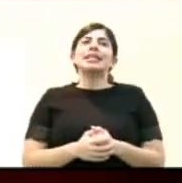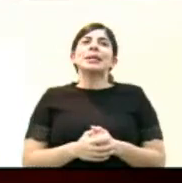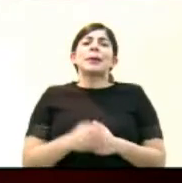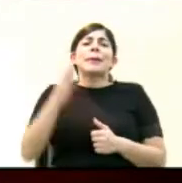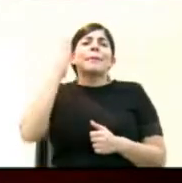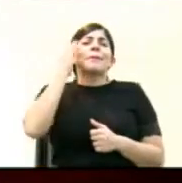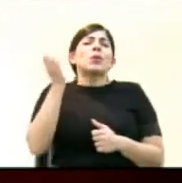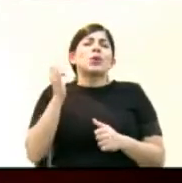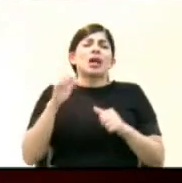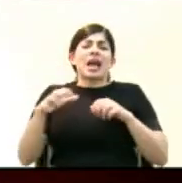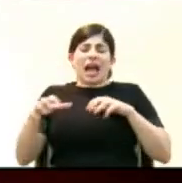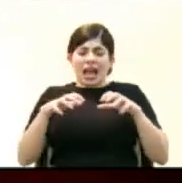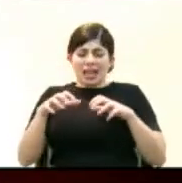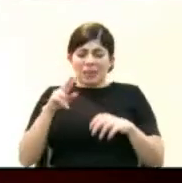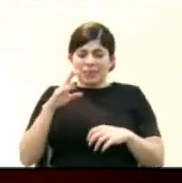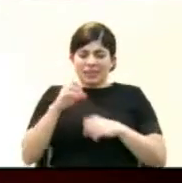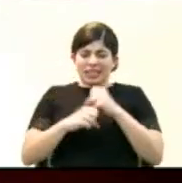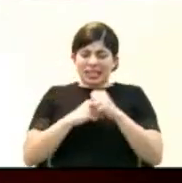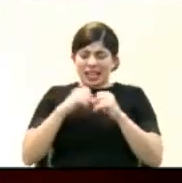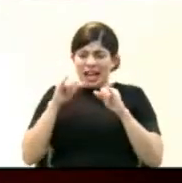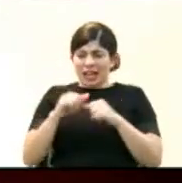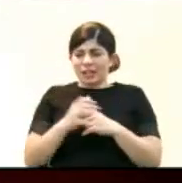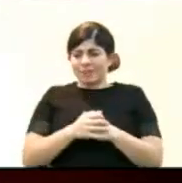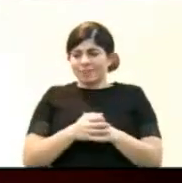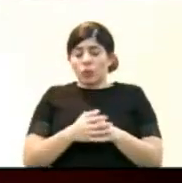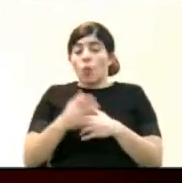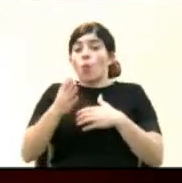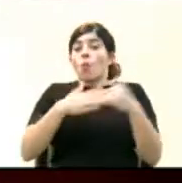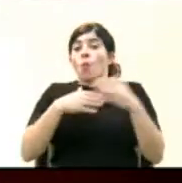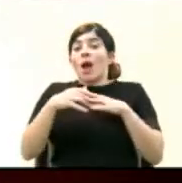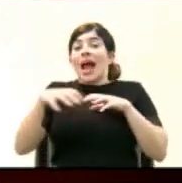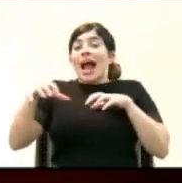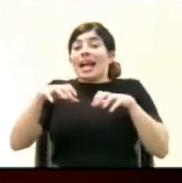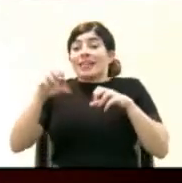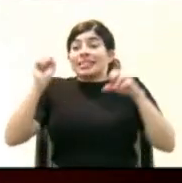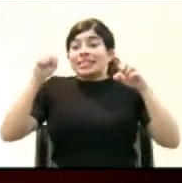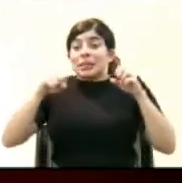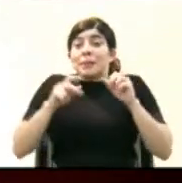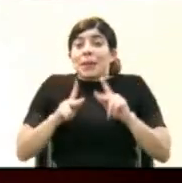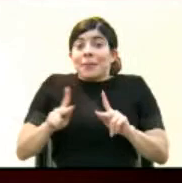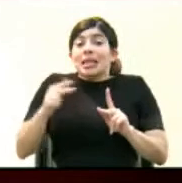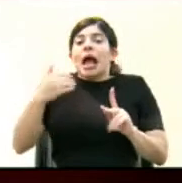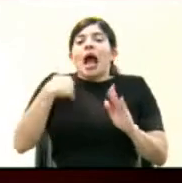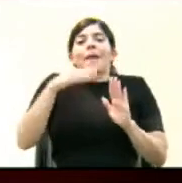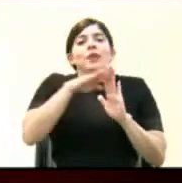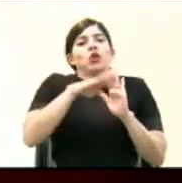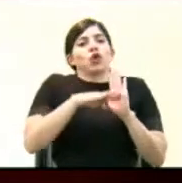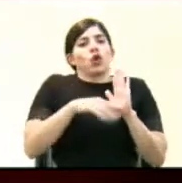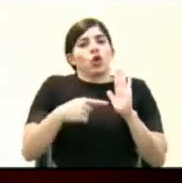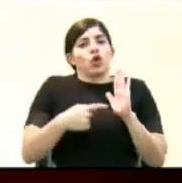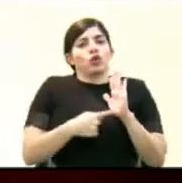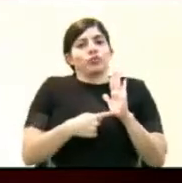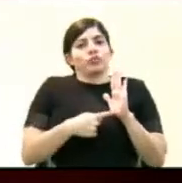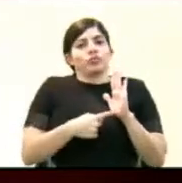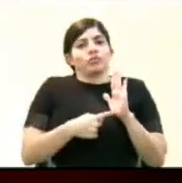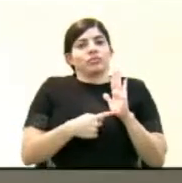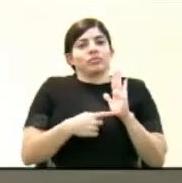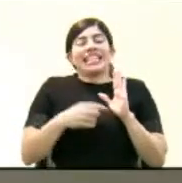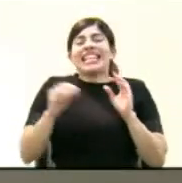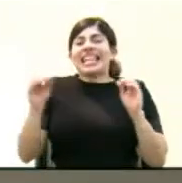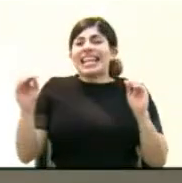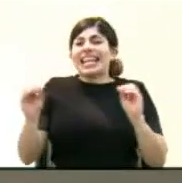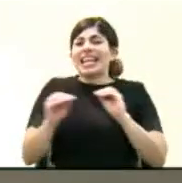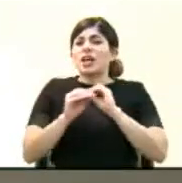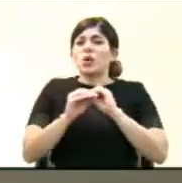¿Por qué mantener las actividades del Bicentenario? Bueno, toda actividad permitida está sujeta a un protocolo para reducir el riesgo, entendiéndose que ninguna